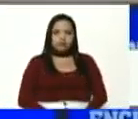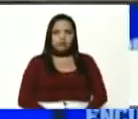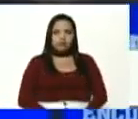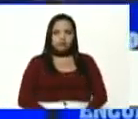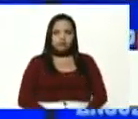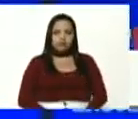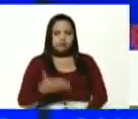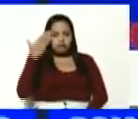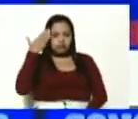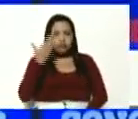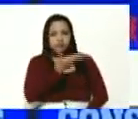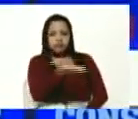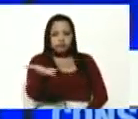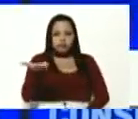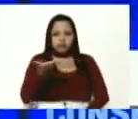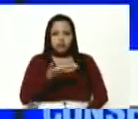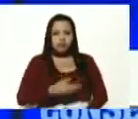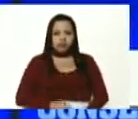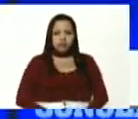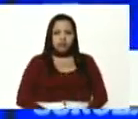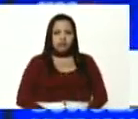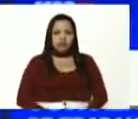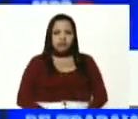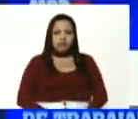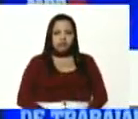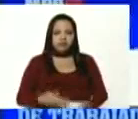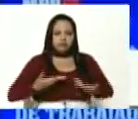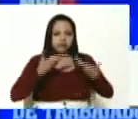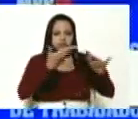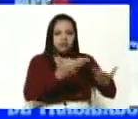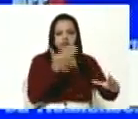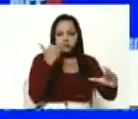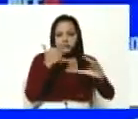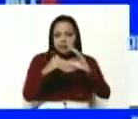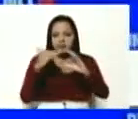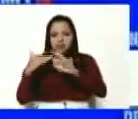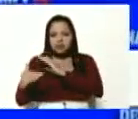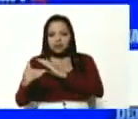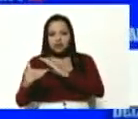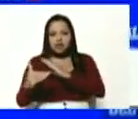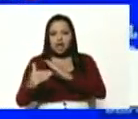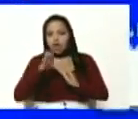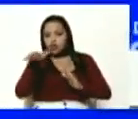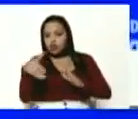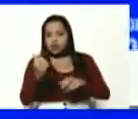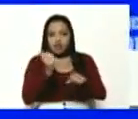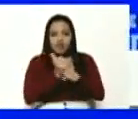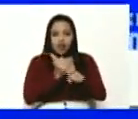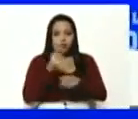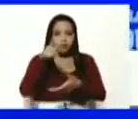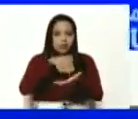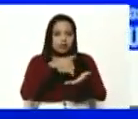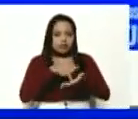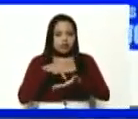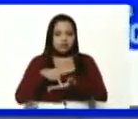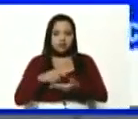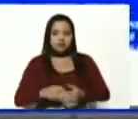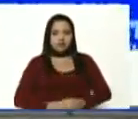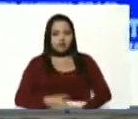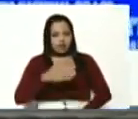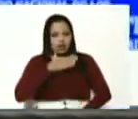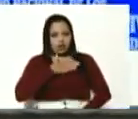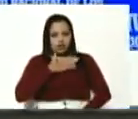sepan ustedes y lleven este mensaje a sus compañeros de trabajo que yo